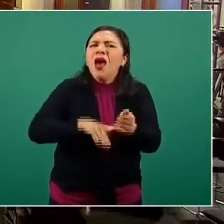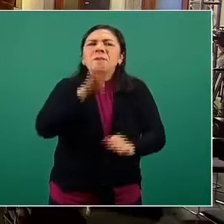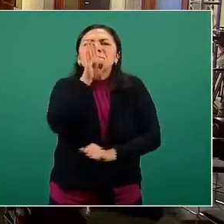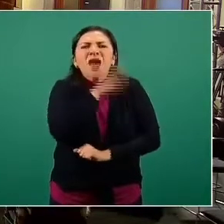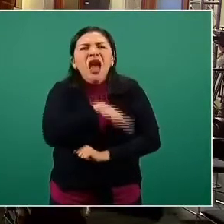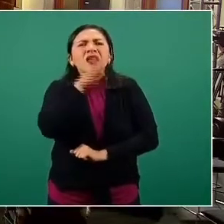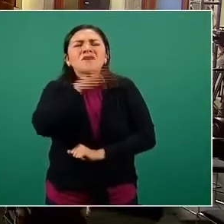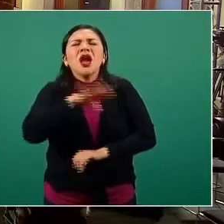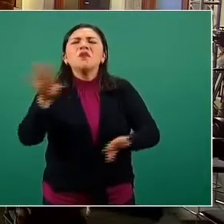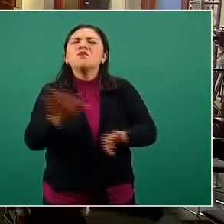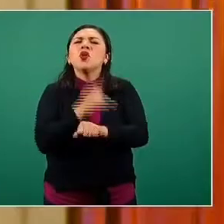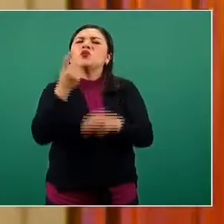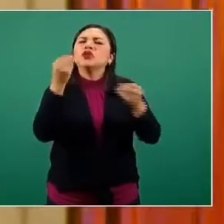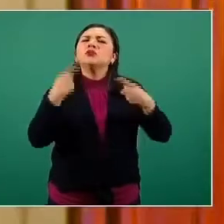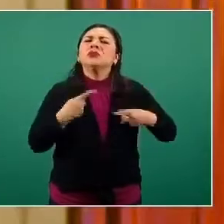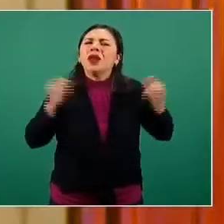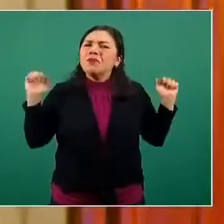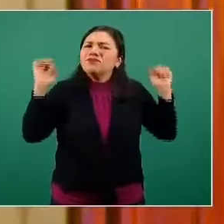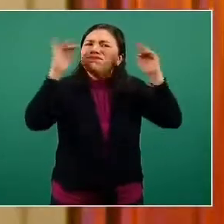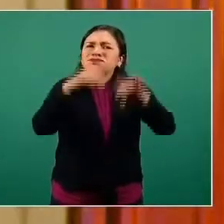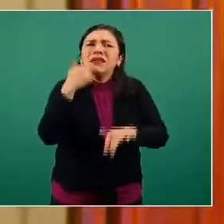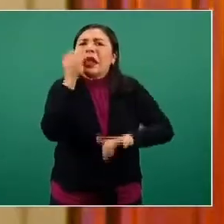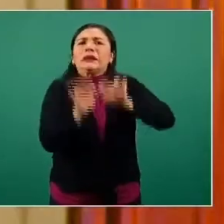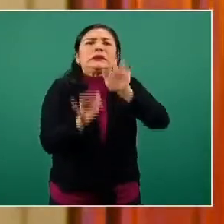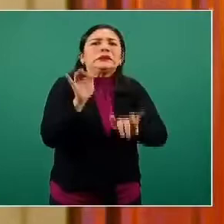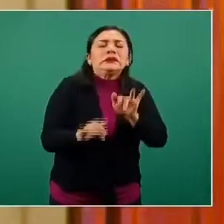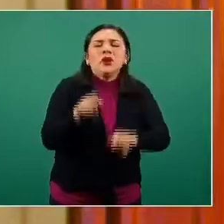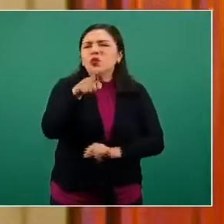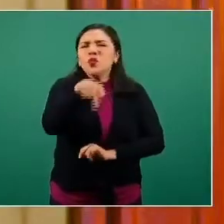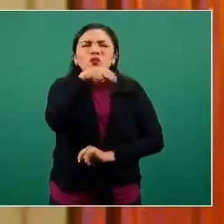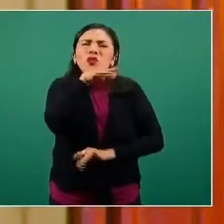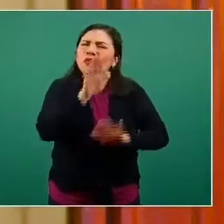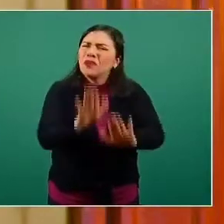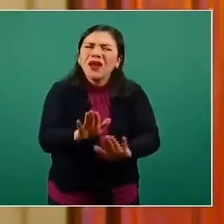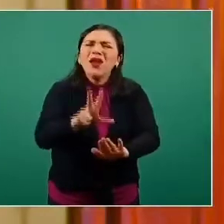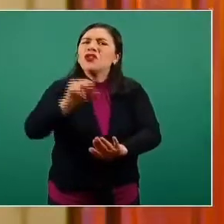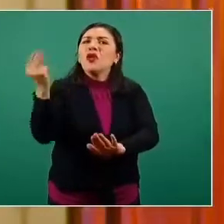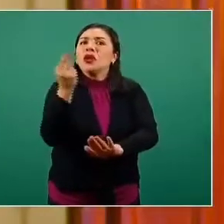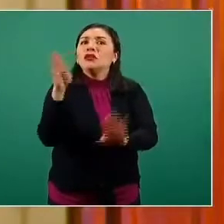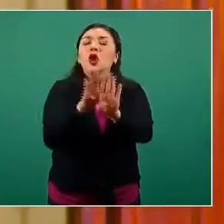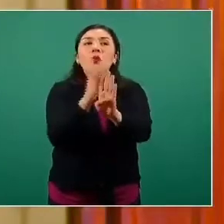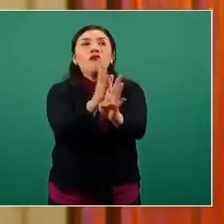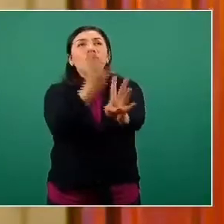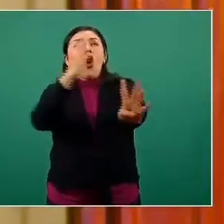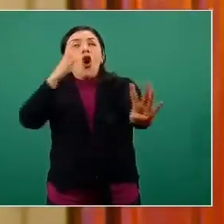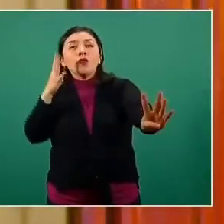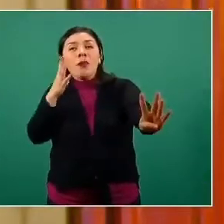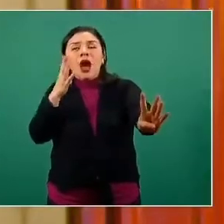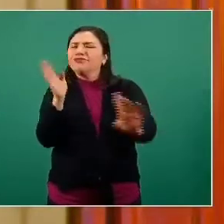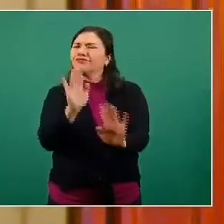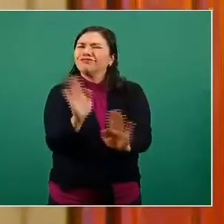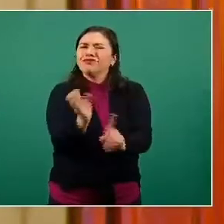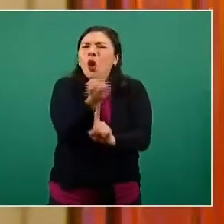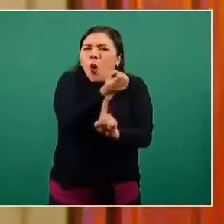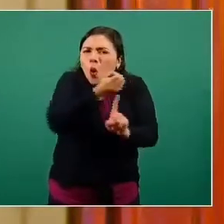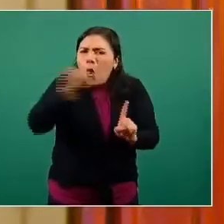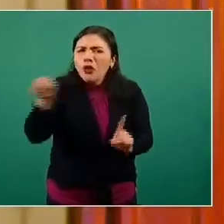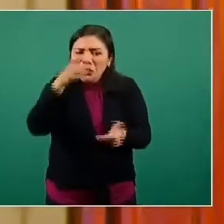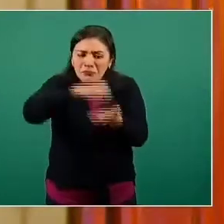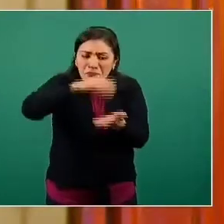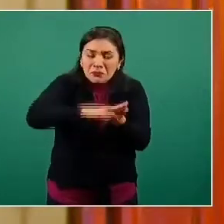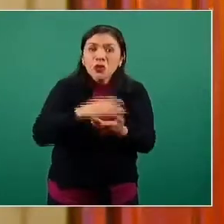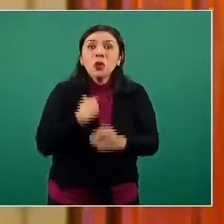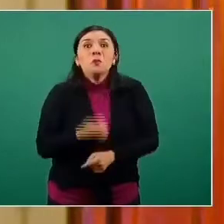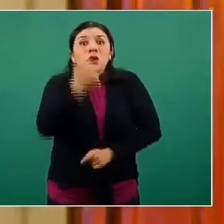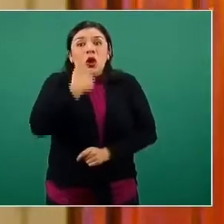por la sobresaturación, no se preocupe, no necesita guardar su lugar en la fila. El orden en que se registre no tiene